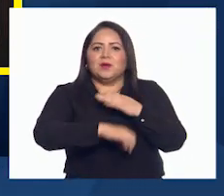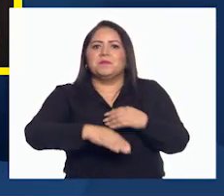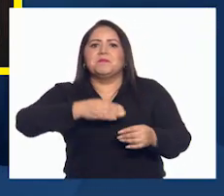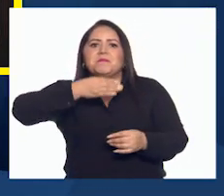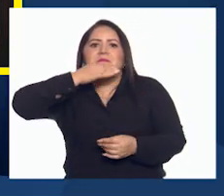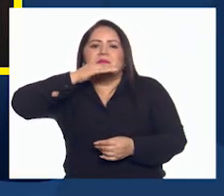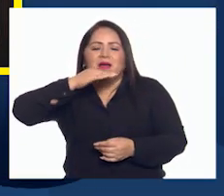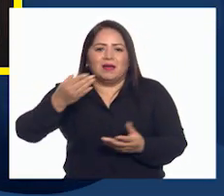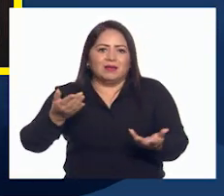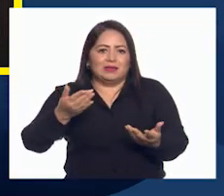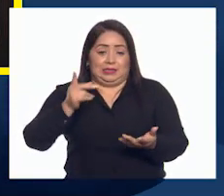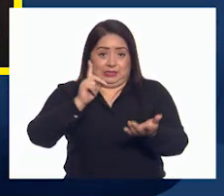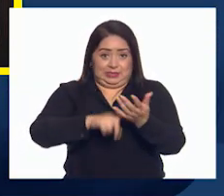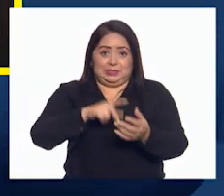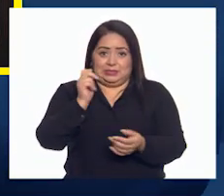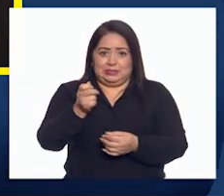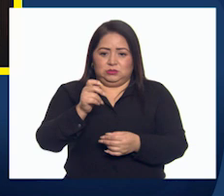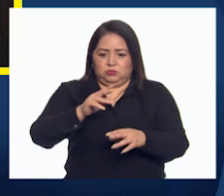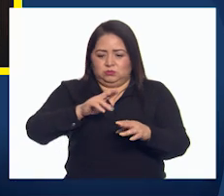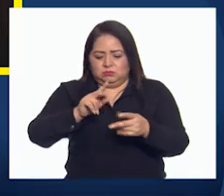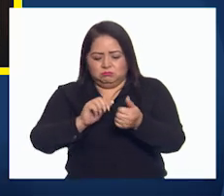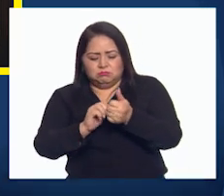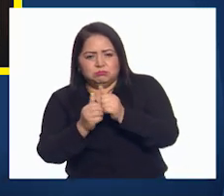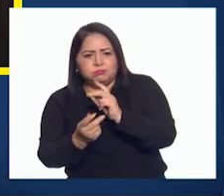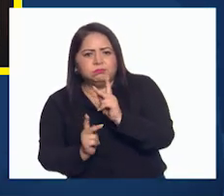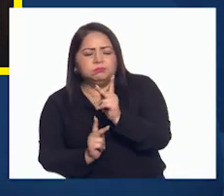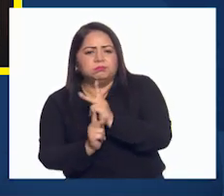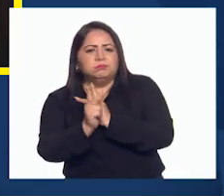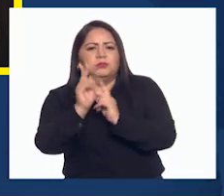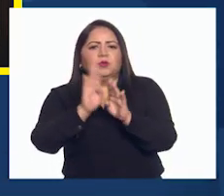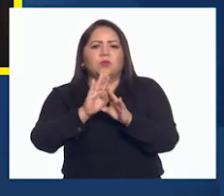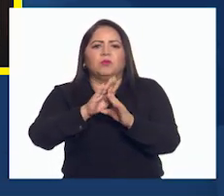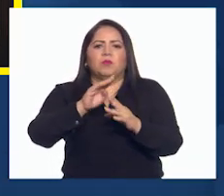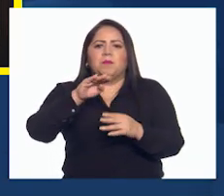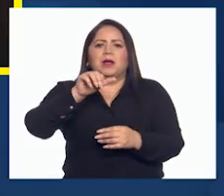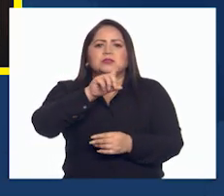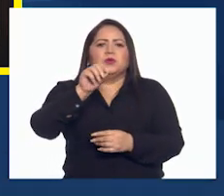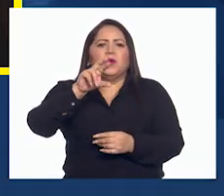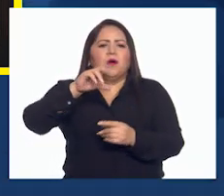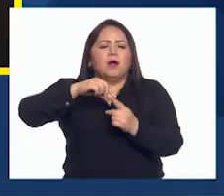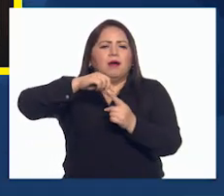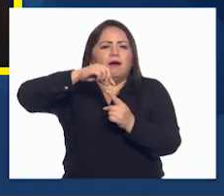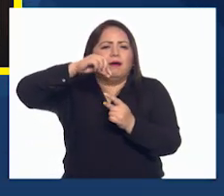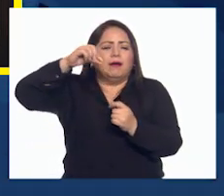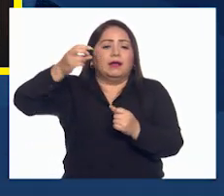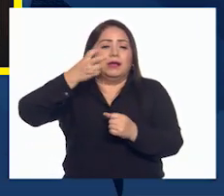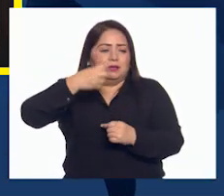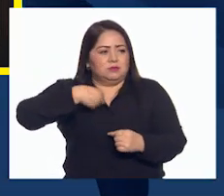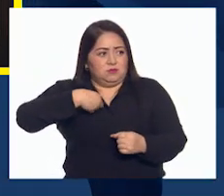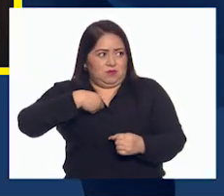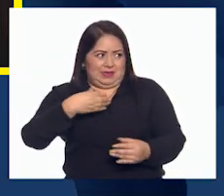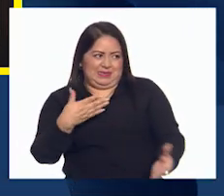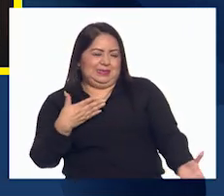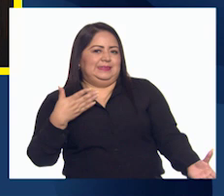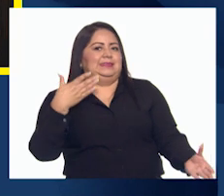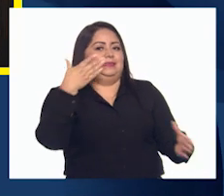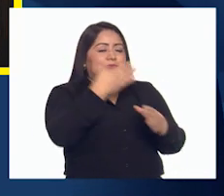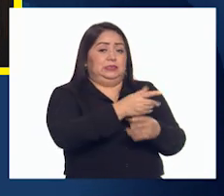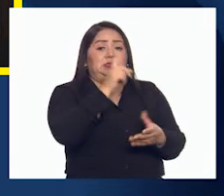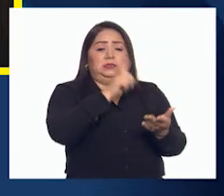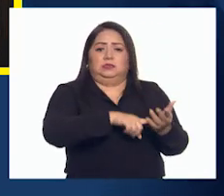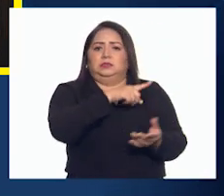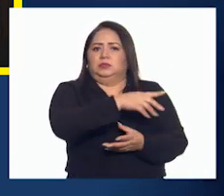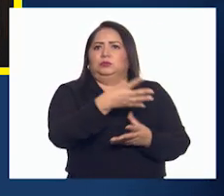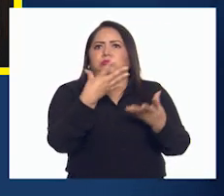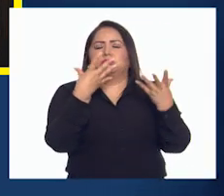maíz, que es una simiente que hace una espiga como una mazorca, de la cual llevé yo allá, y hay mucha